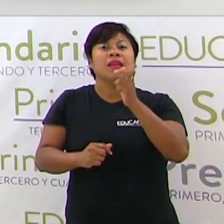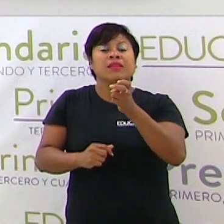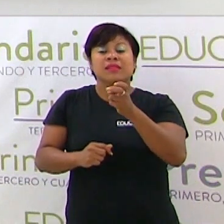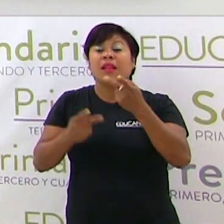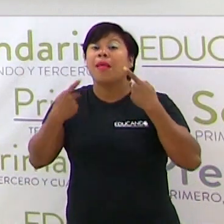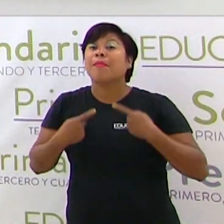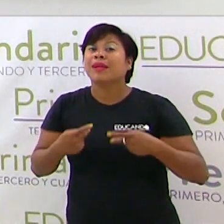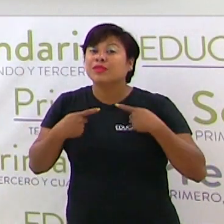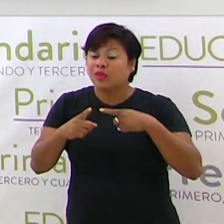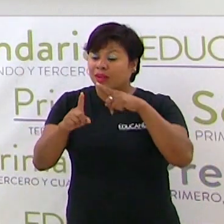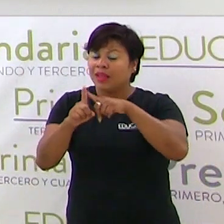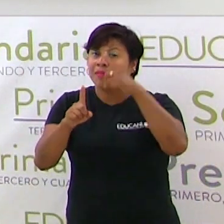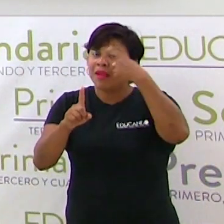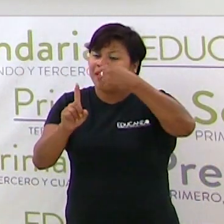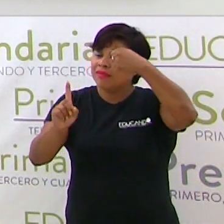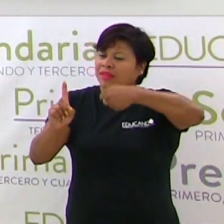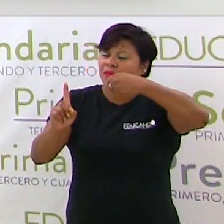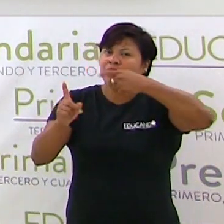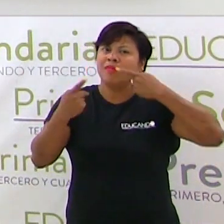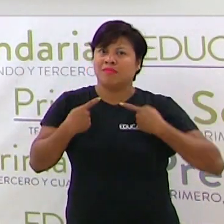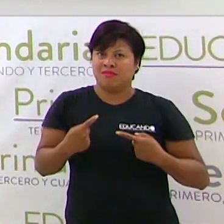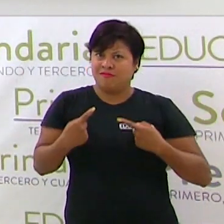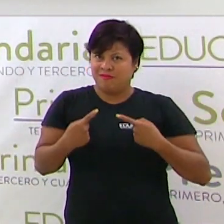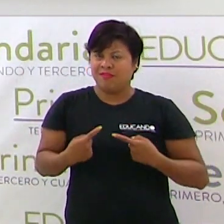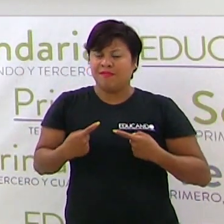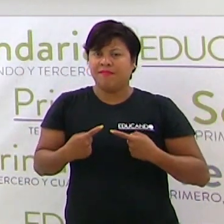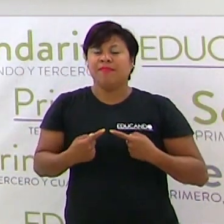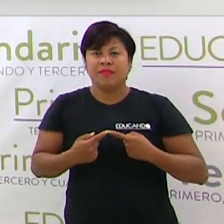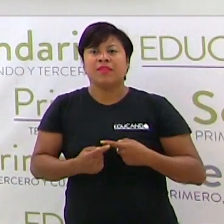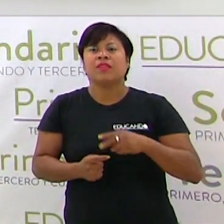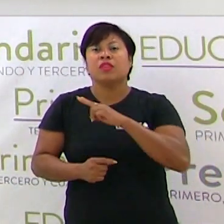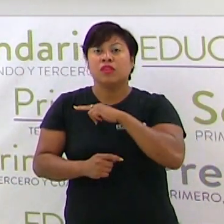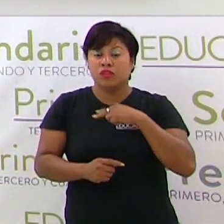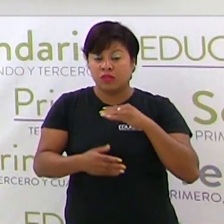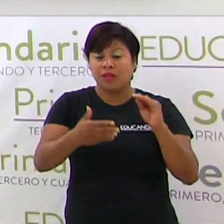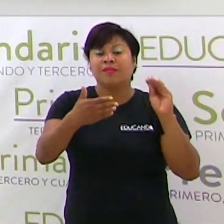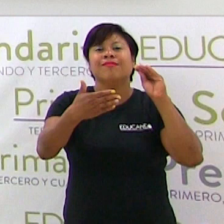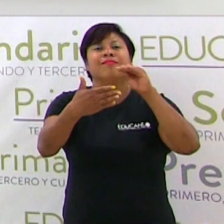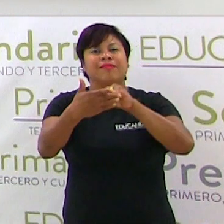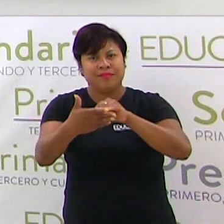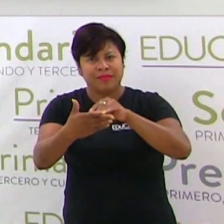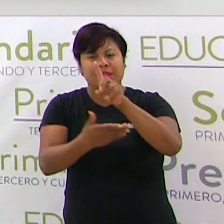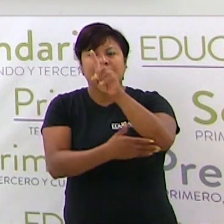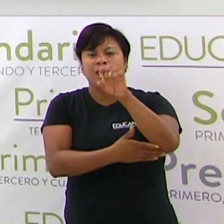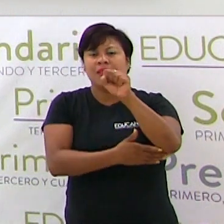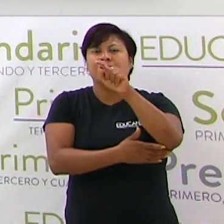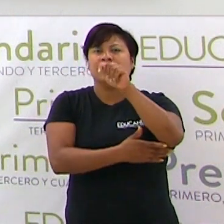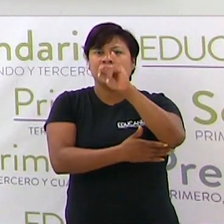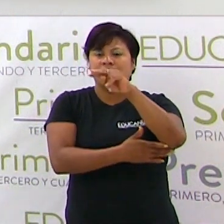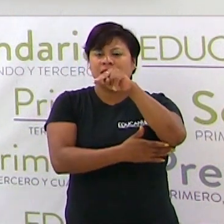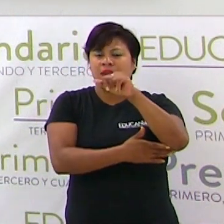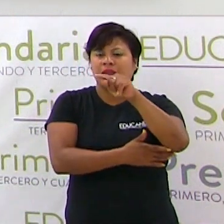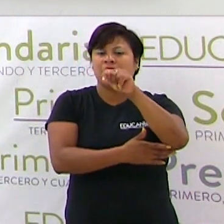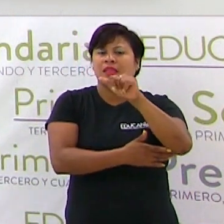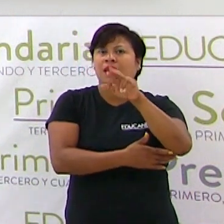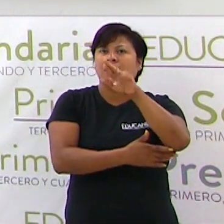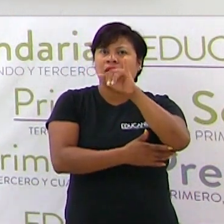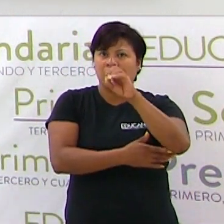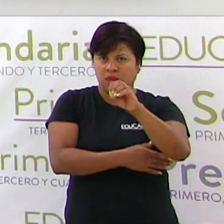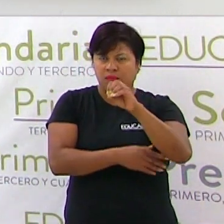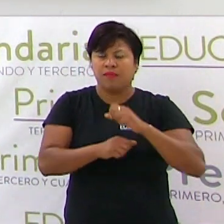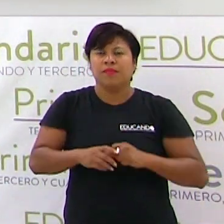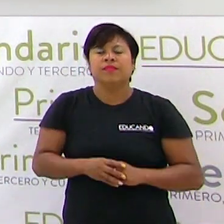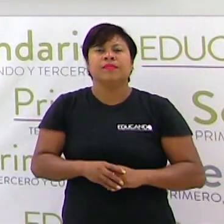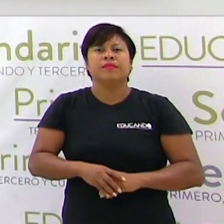¿verdad? El saludo al destinatario. Vamos a ponerle así, destinatario.